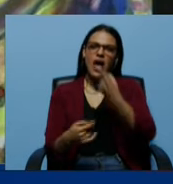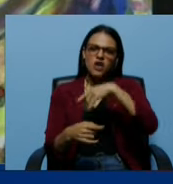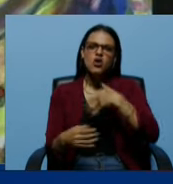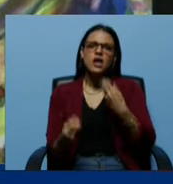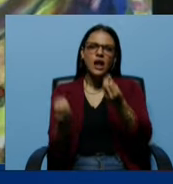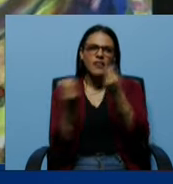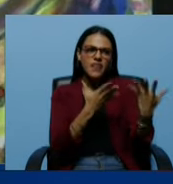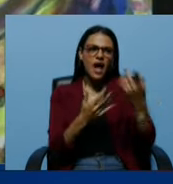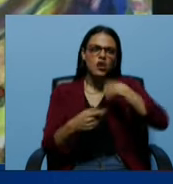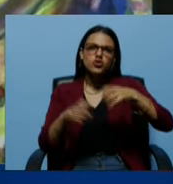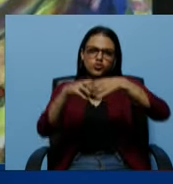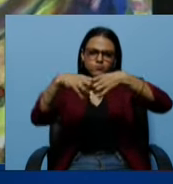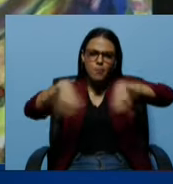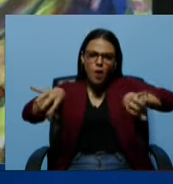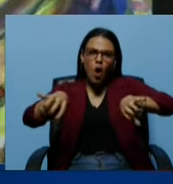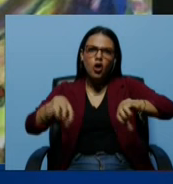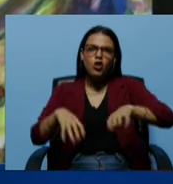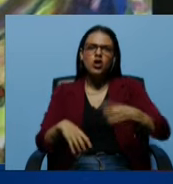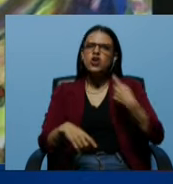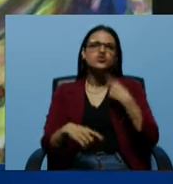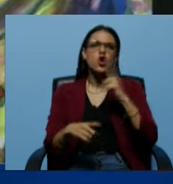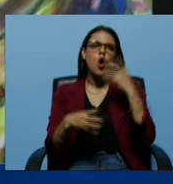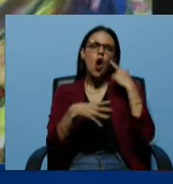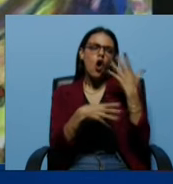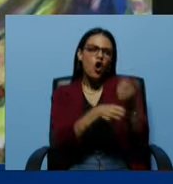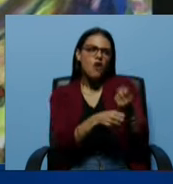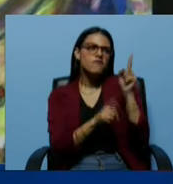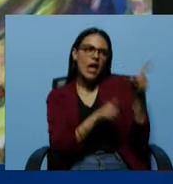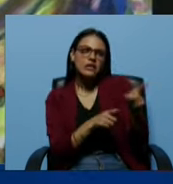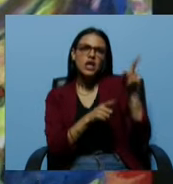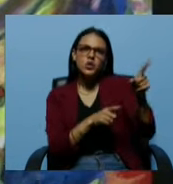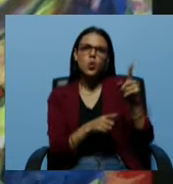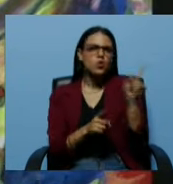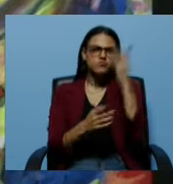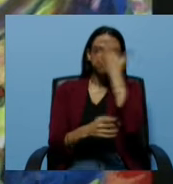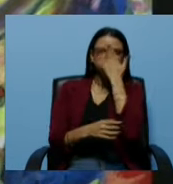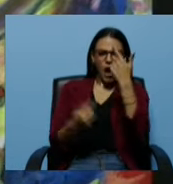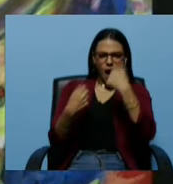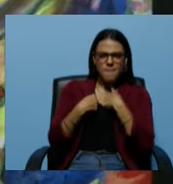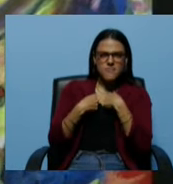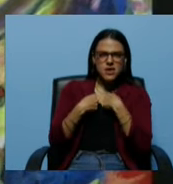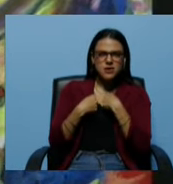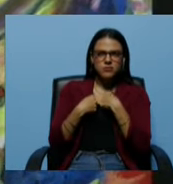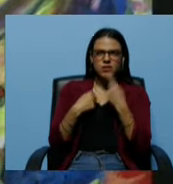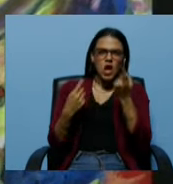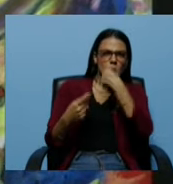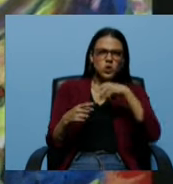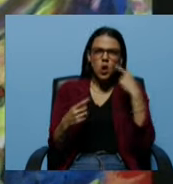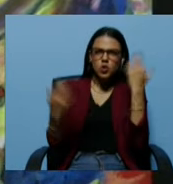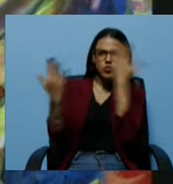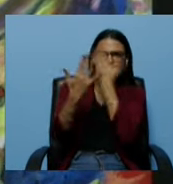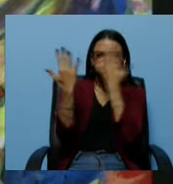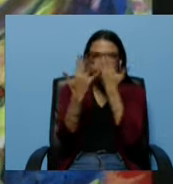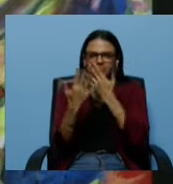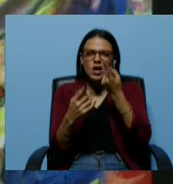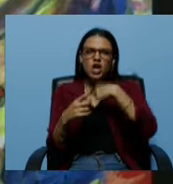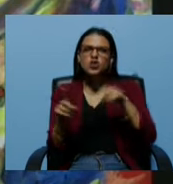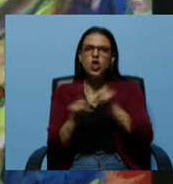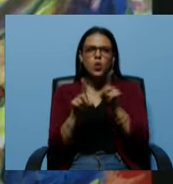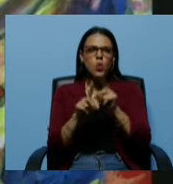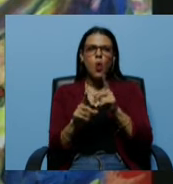dividirnos. Que yo desconfíe de ti, que tú desconfíes de mí. Que ustedes desconfíen de nosotros, que nosotros